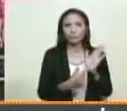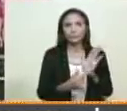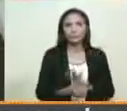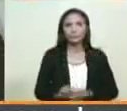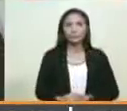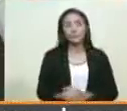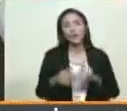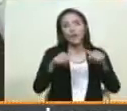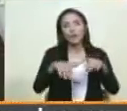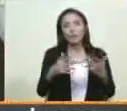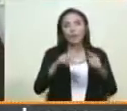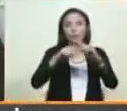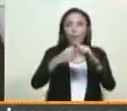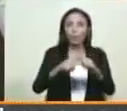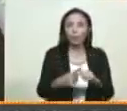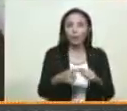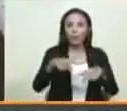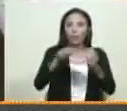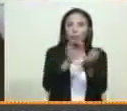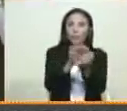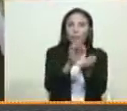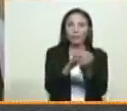En Nueva Esparta,